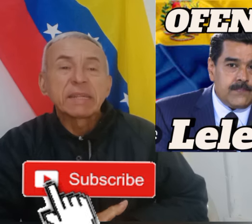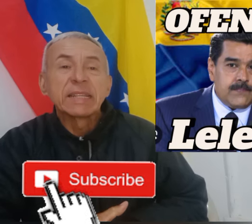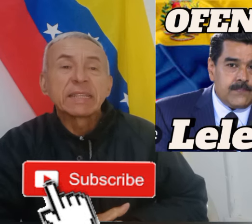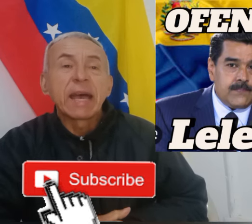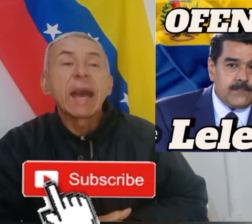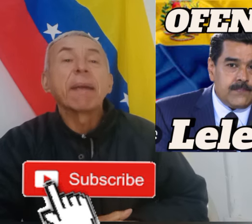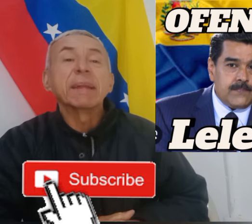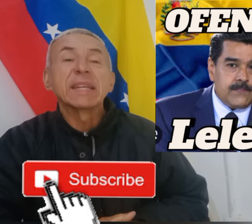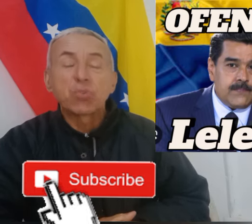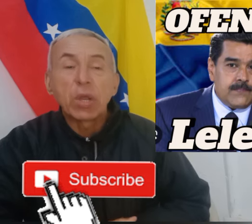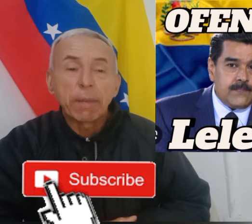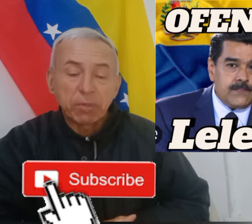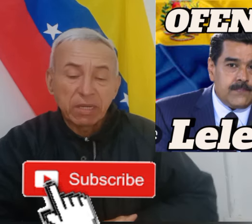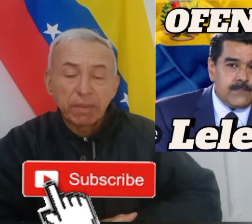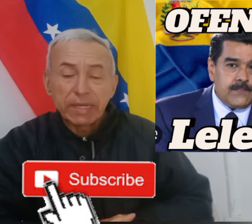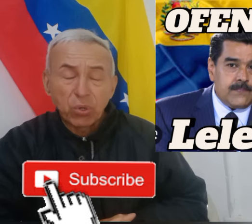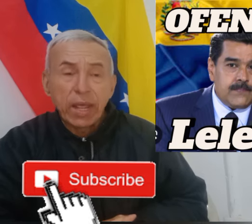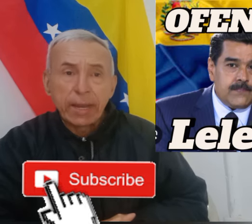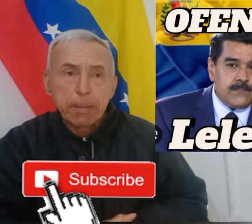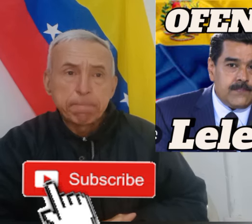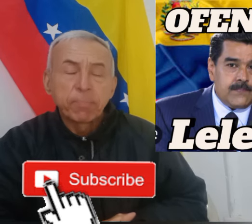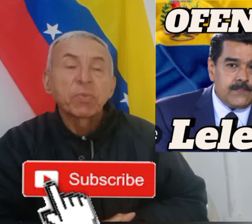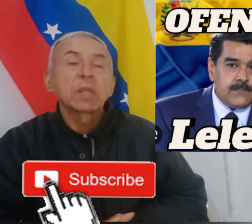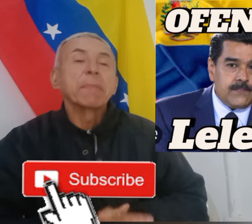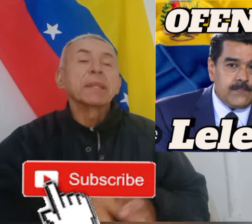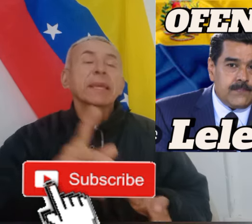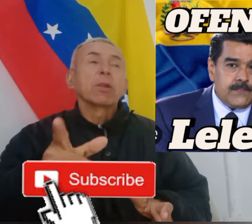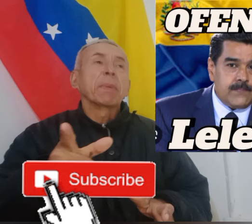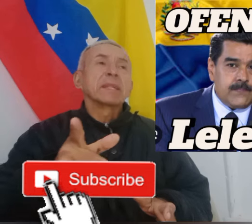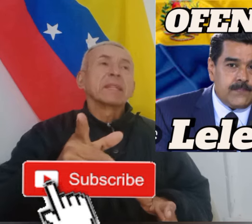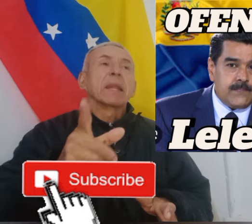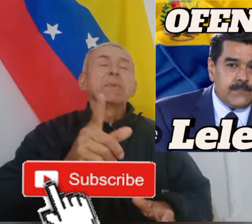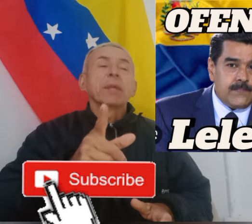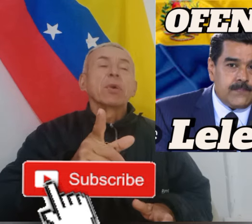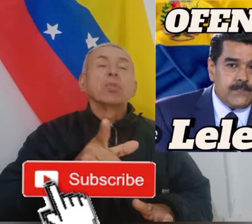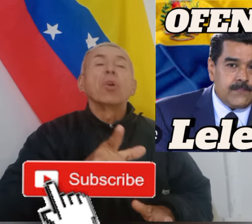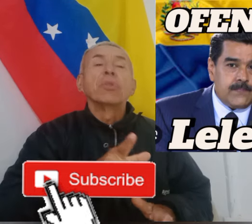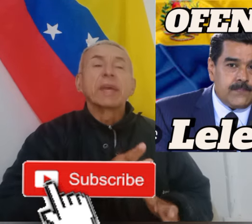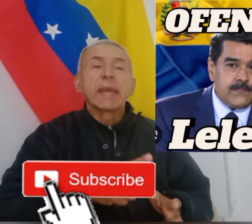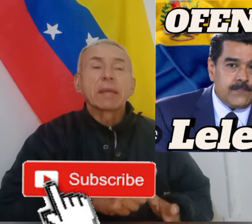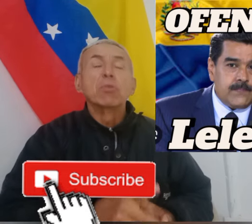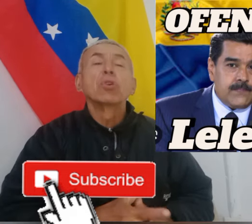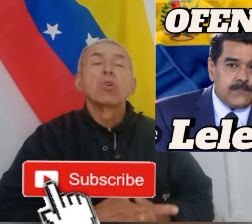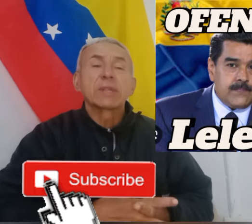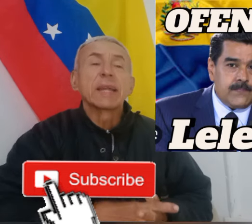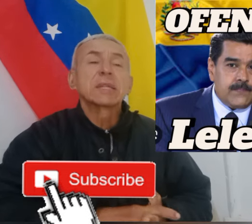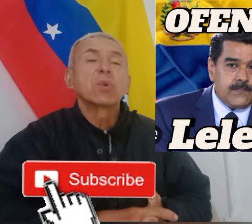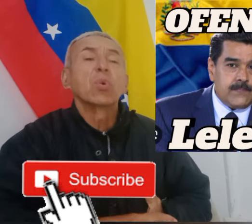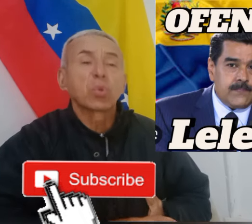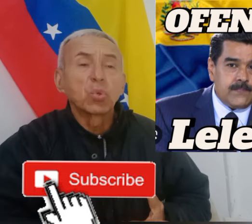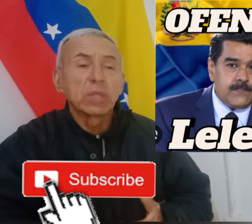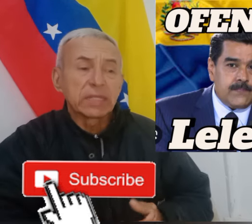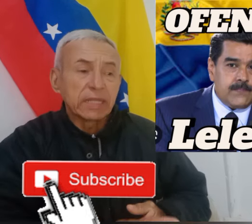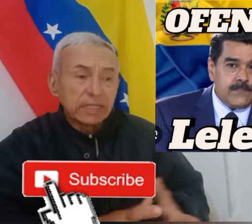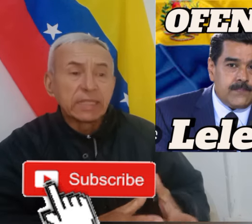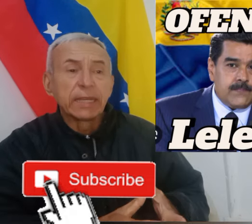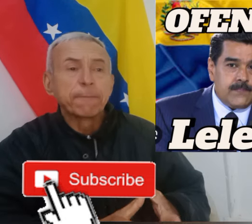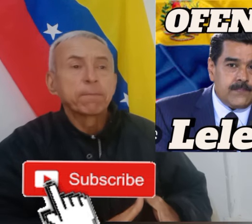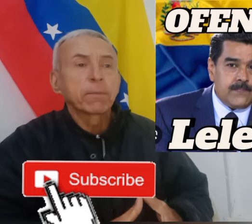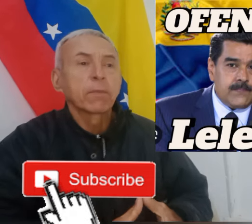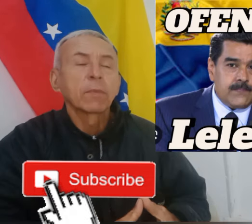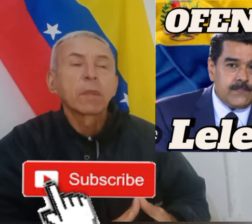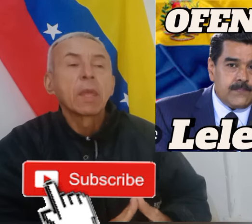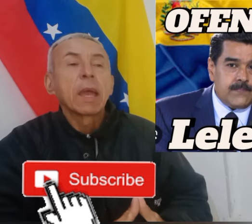ella representa a Venezuela por ser venezolana. También te quiero presentar el video donde Edmundo González Urrutia se